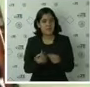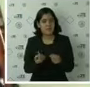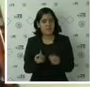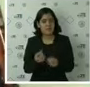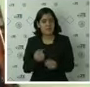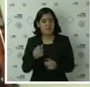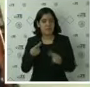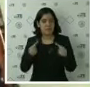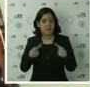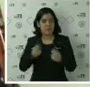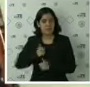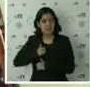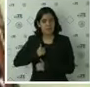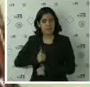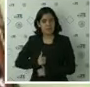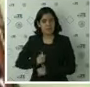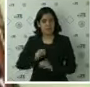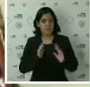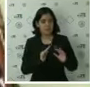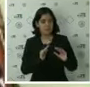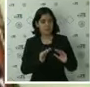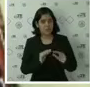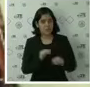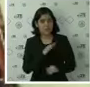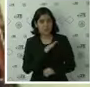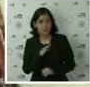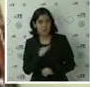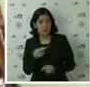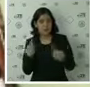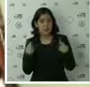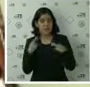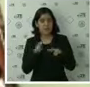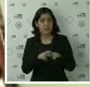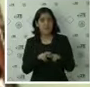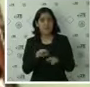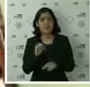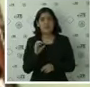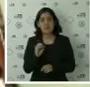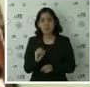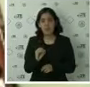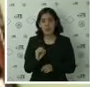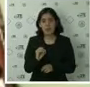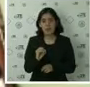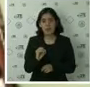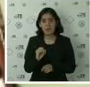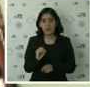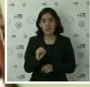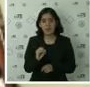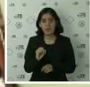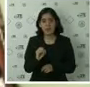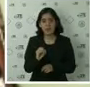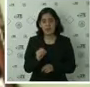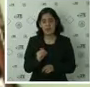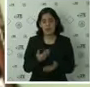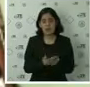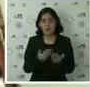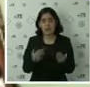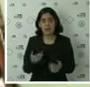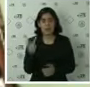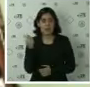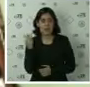sean los maestros o en estos tiempos el programa de Aprende en Casa,